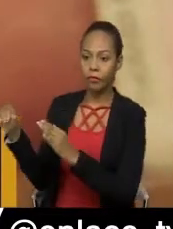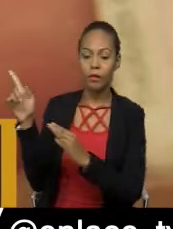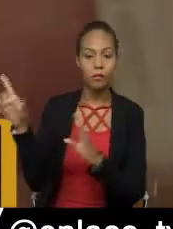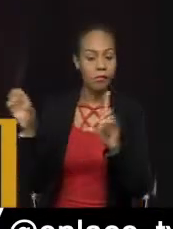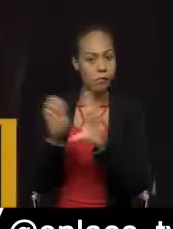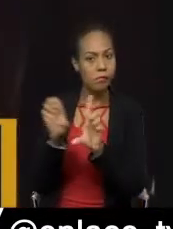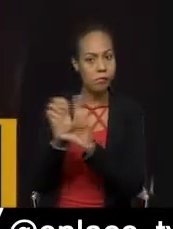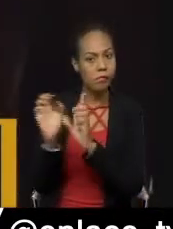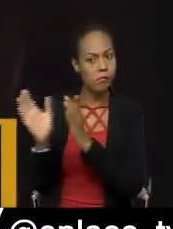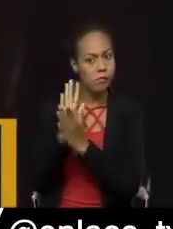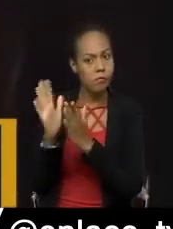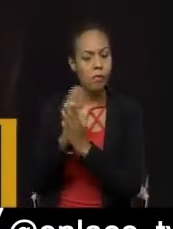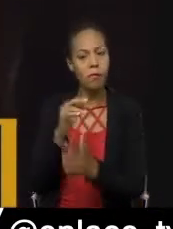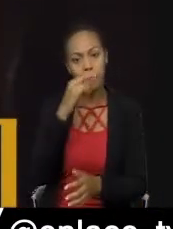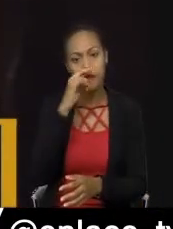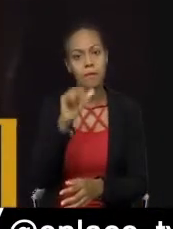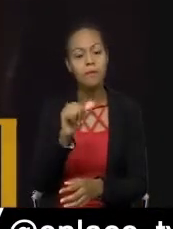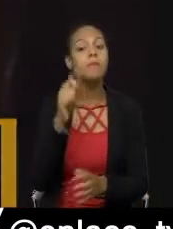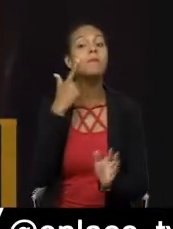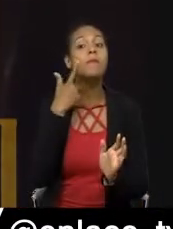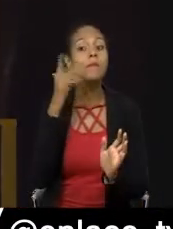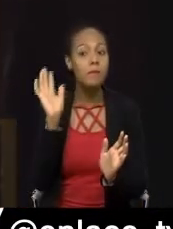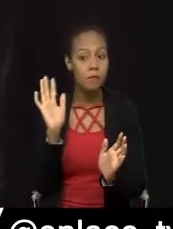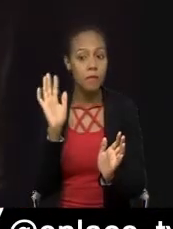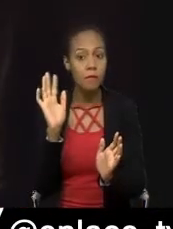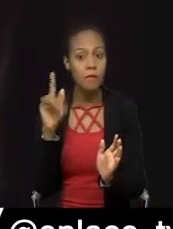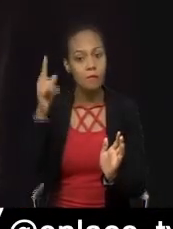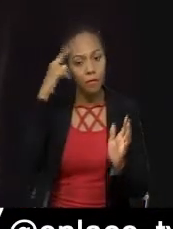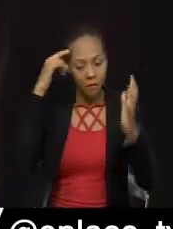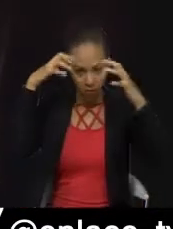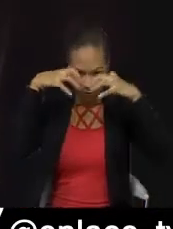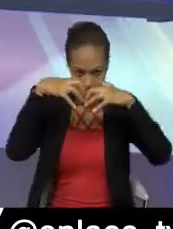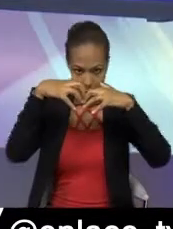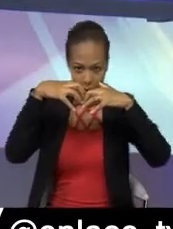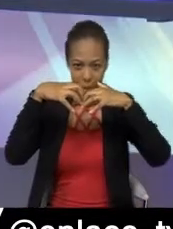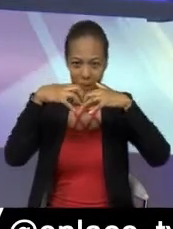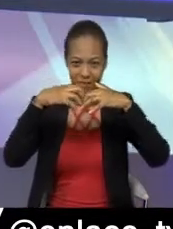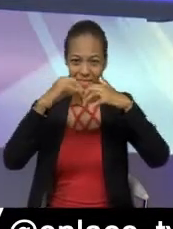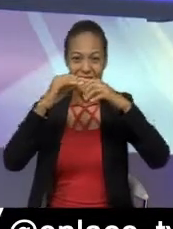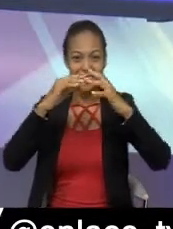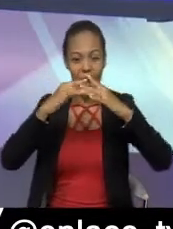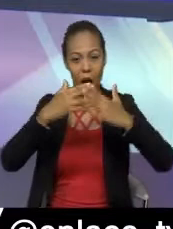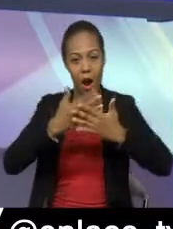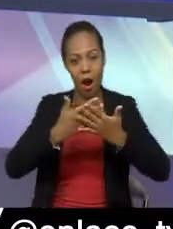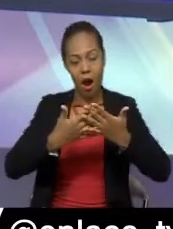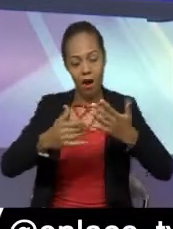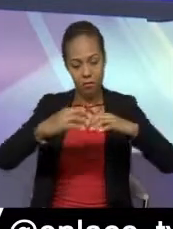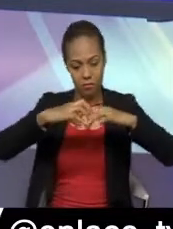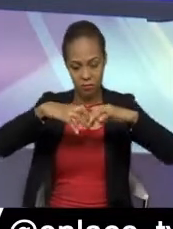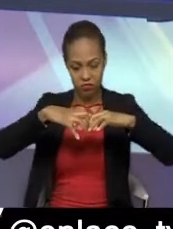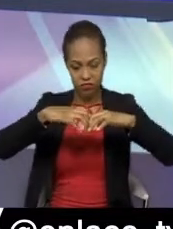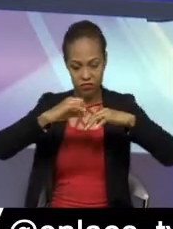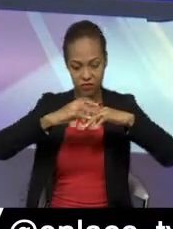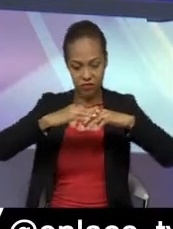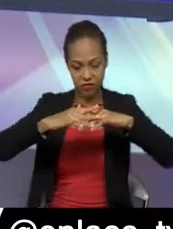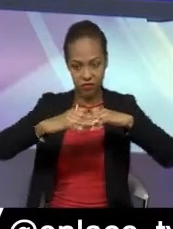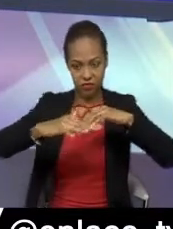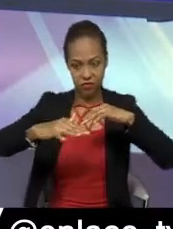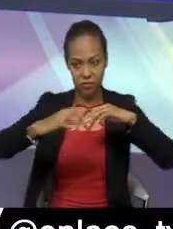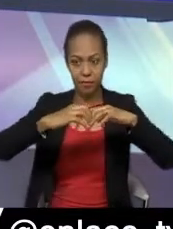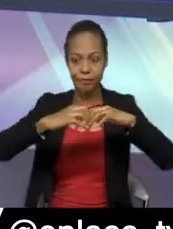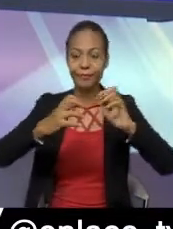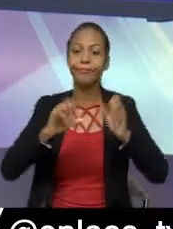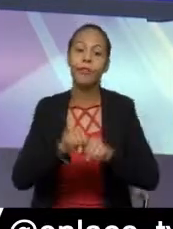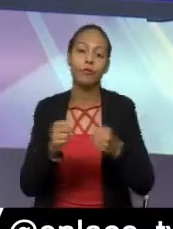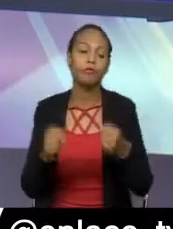13 años es que la niña habría sufrido al parecer un derrame cerebral. Fue capturado alias El Flaco. La Policía